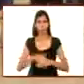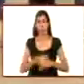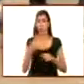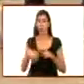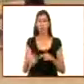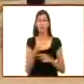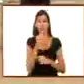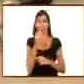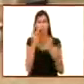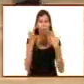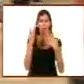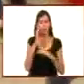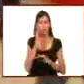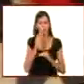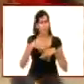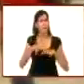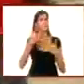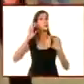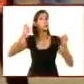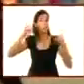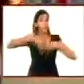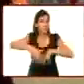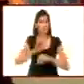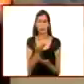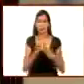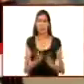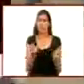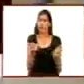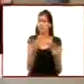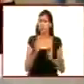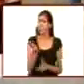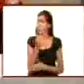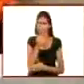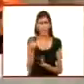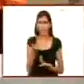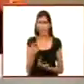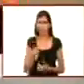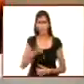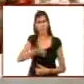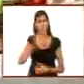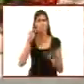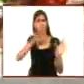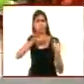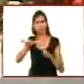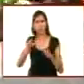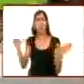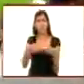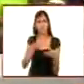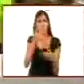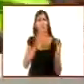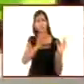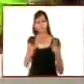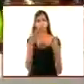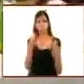detalle que resalta en esta supuesta marcha estudiantil fue la falta de estudiantes. Los principales protagonistas fueron los partidos políticos,